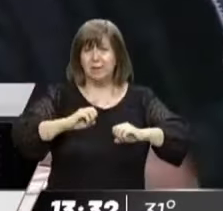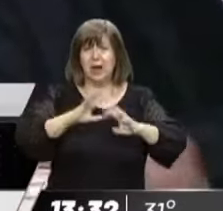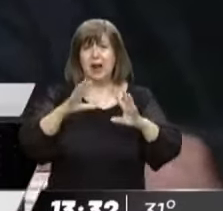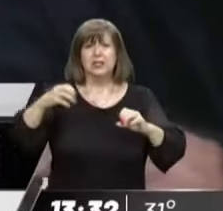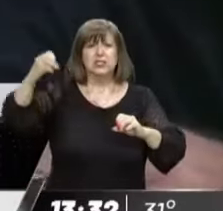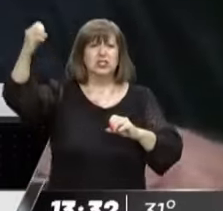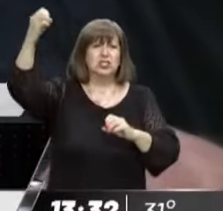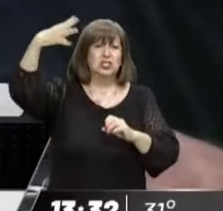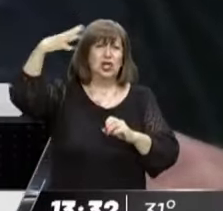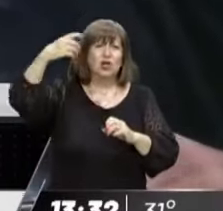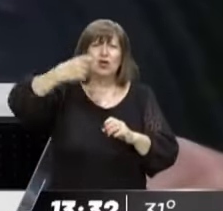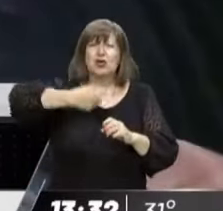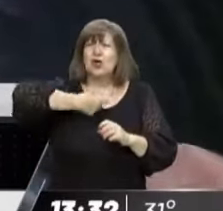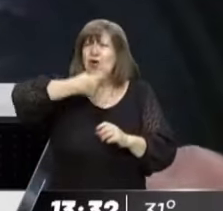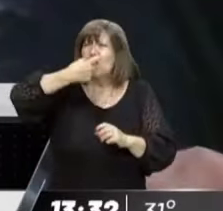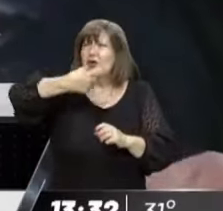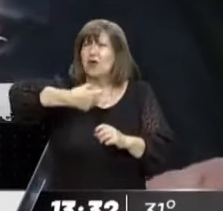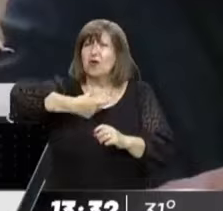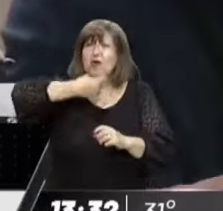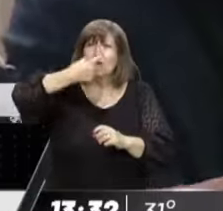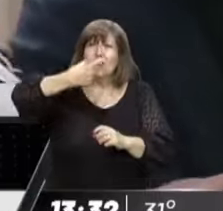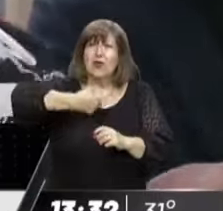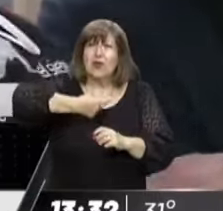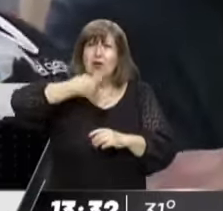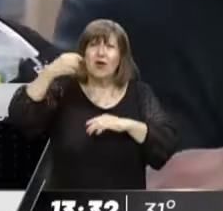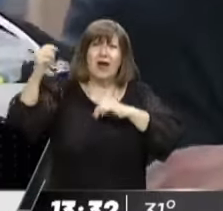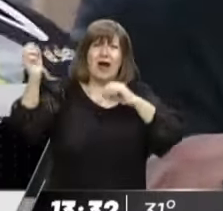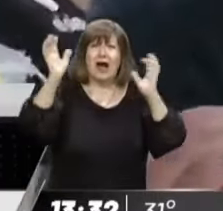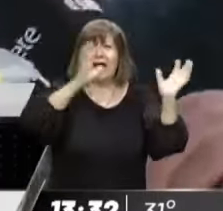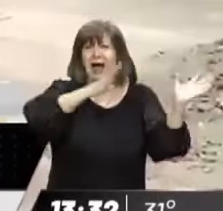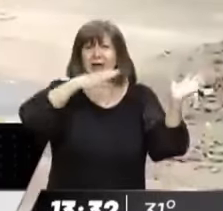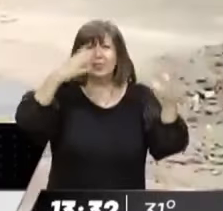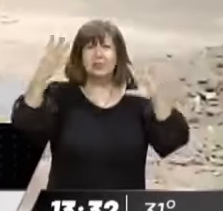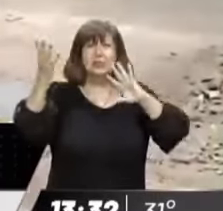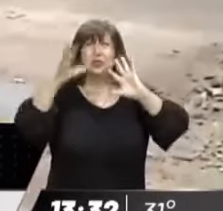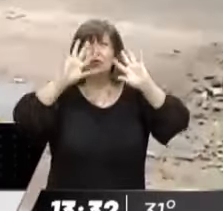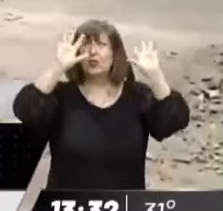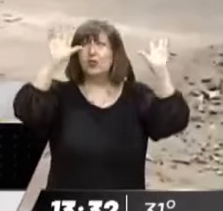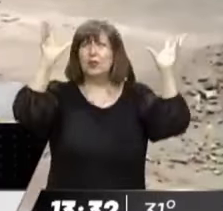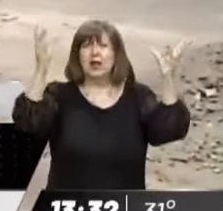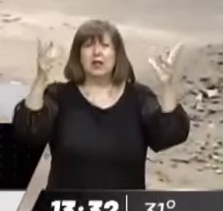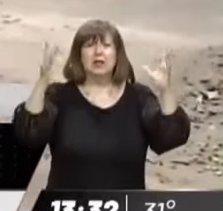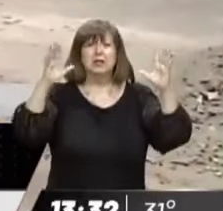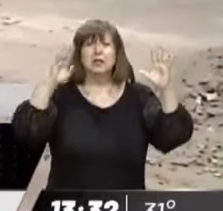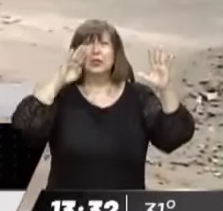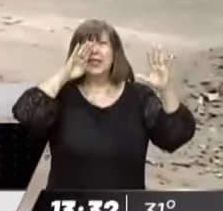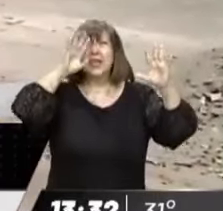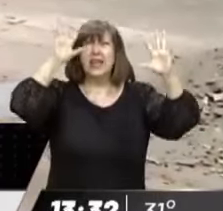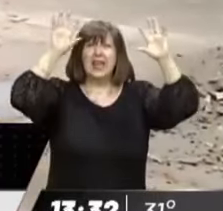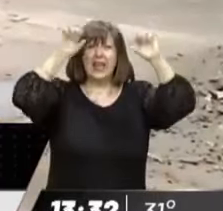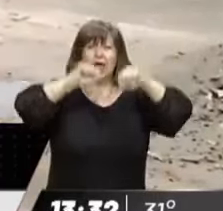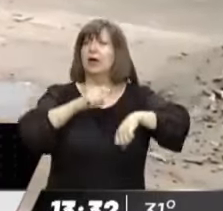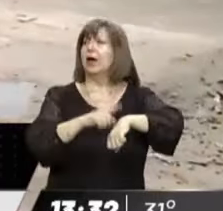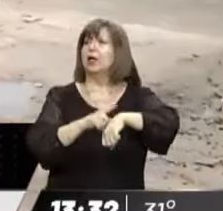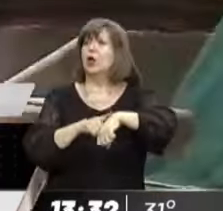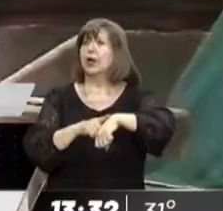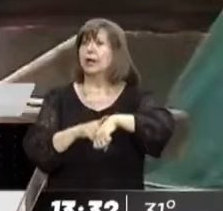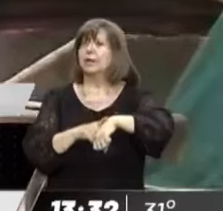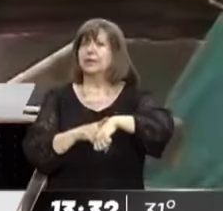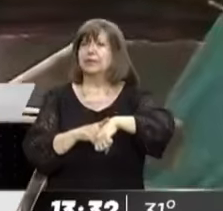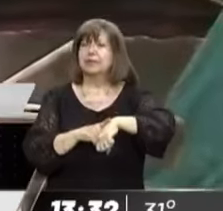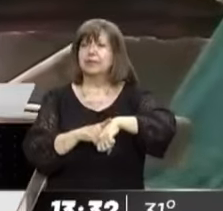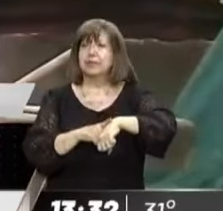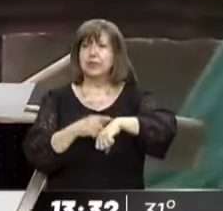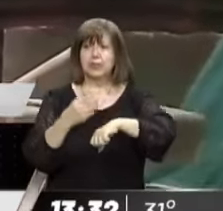sol estaba rojísimo, el aire estaba nublado, o sea, como que se tapó todo. ¿Qué hora era? Oh, esto